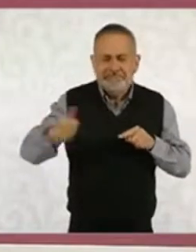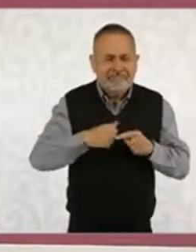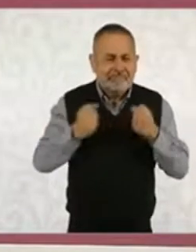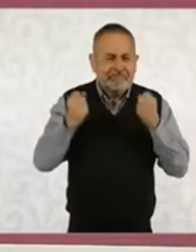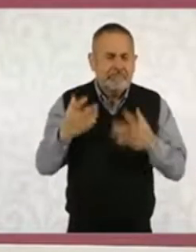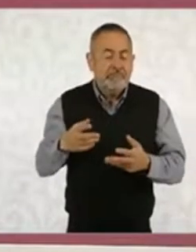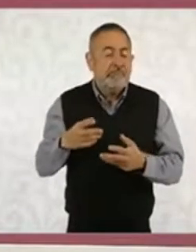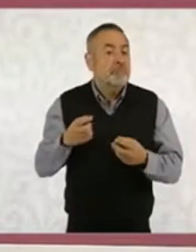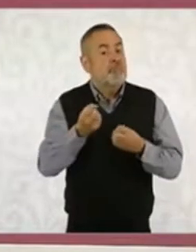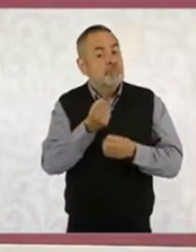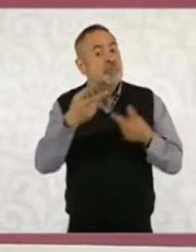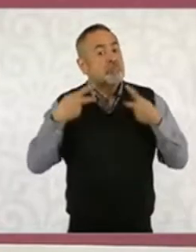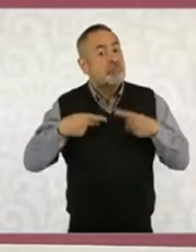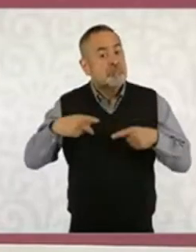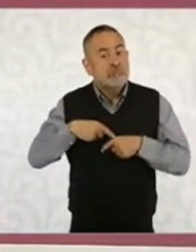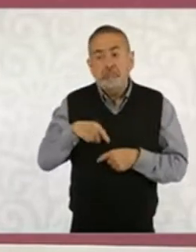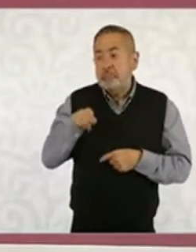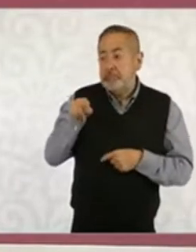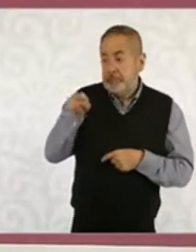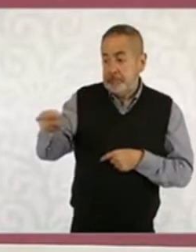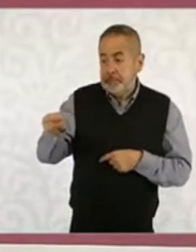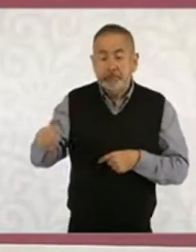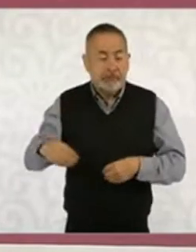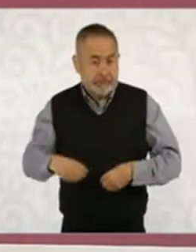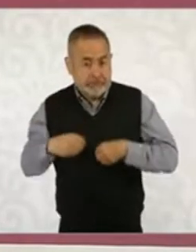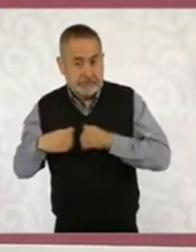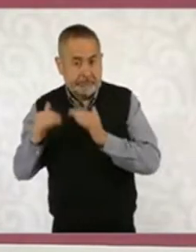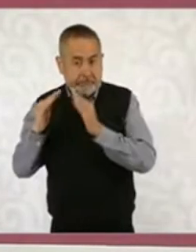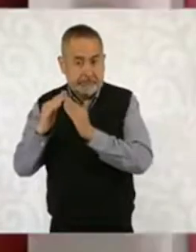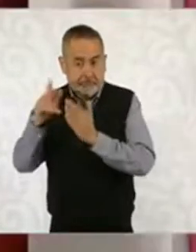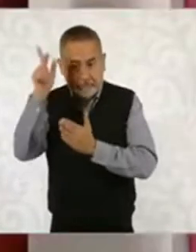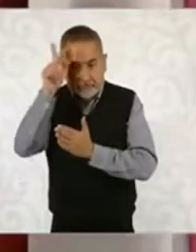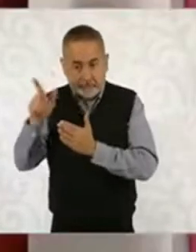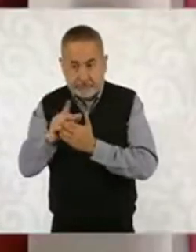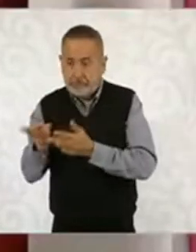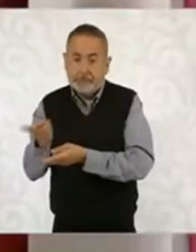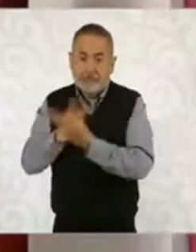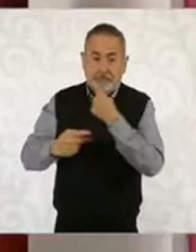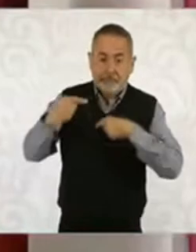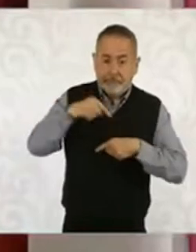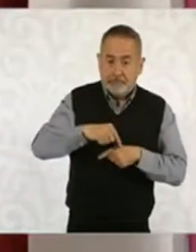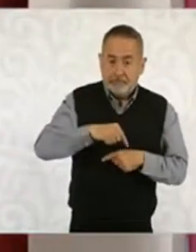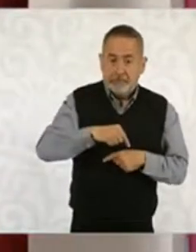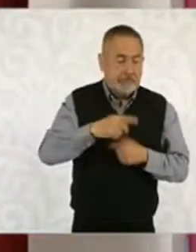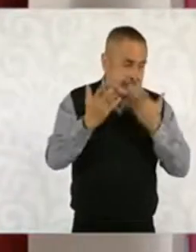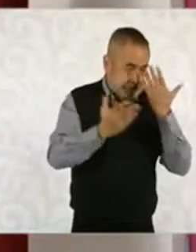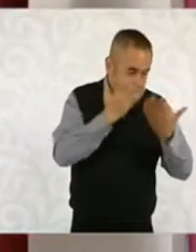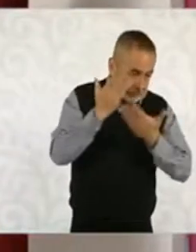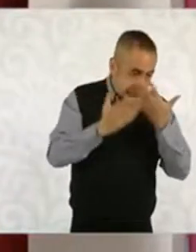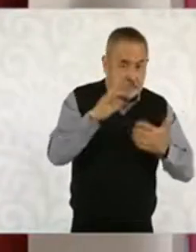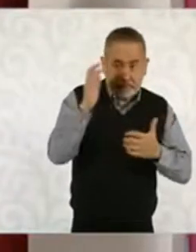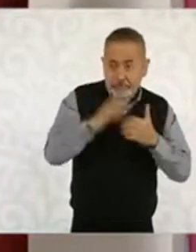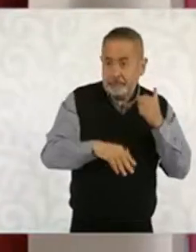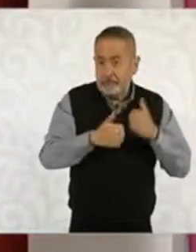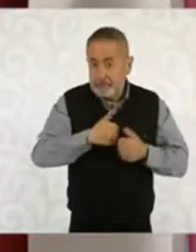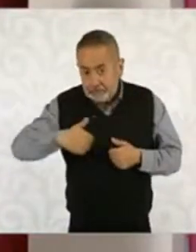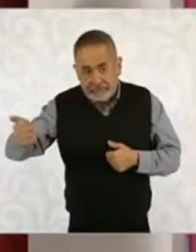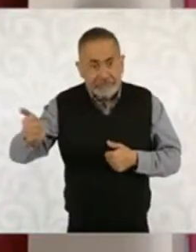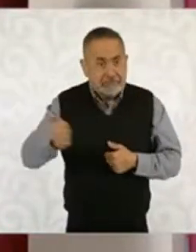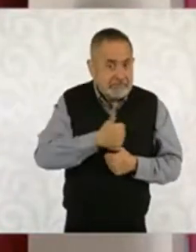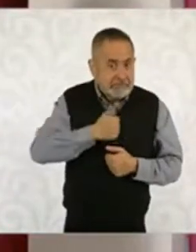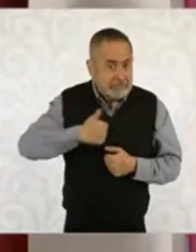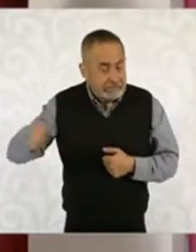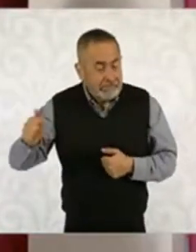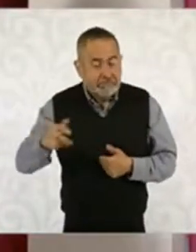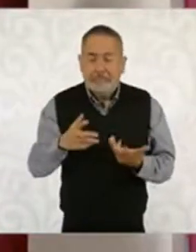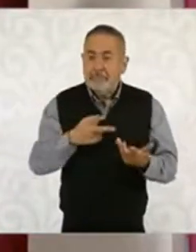que viven en Pachuca pero que estudian en la Ciudad de México, por darles un ejemplo. Y lo que hace un tren es no solo les mejora el tiempo de